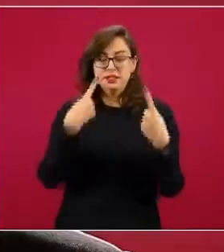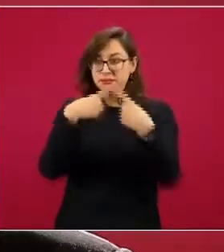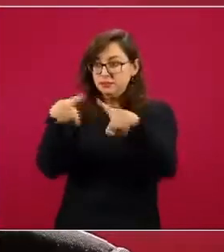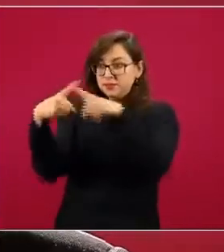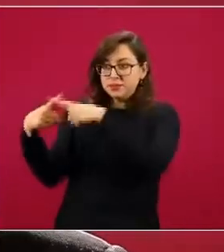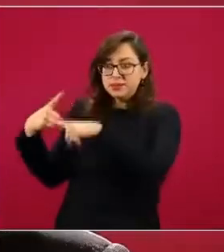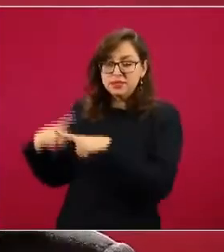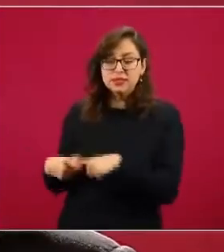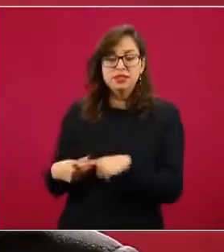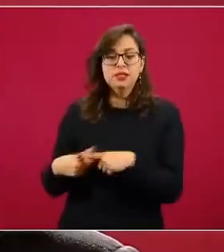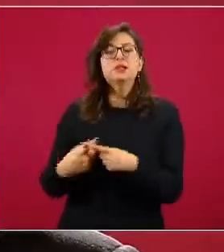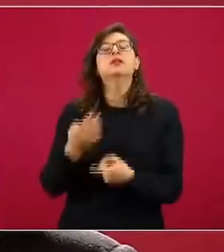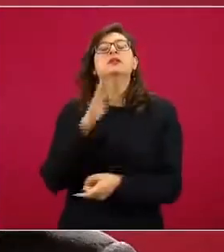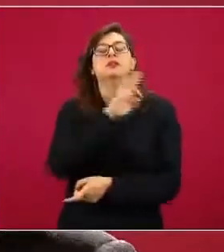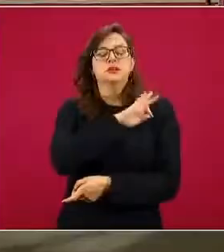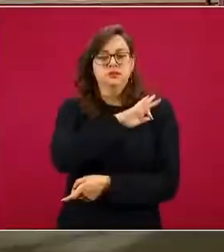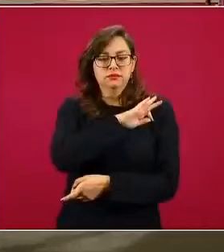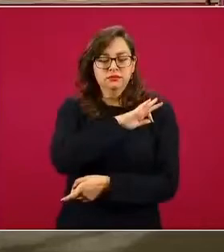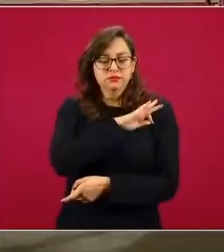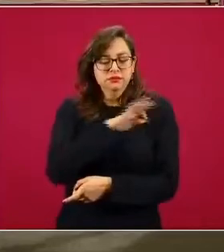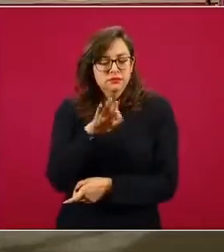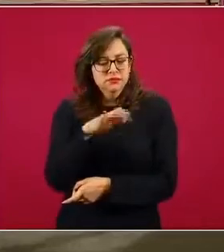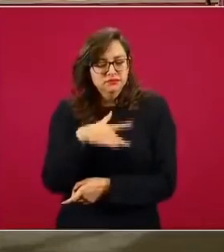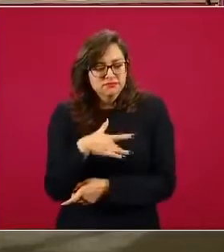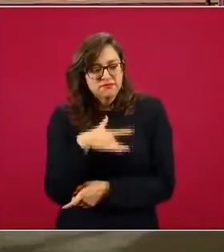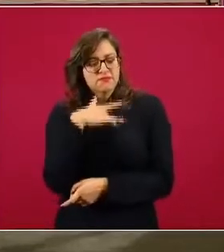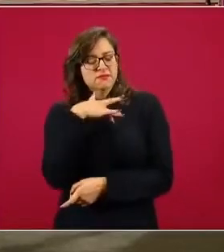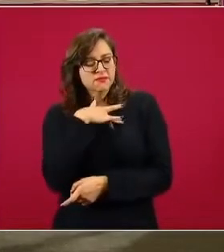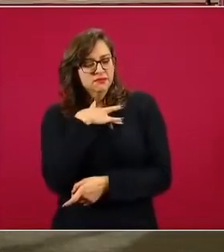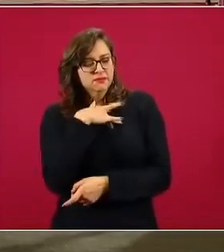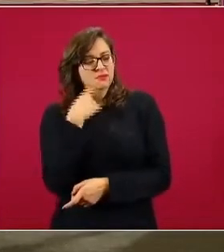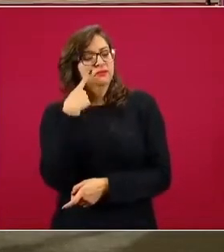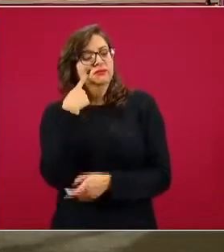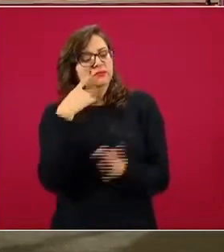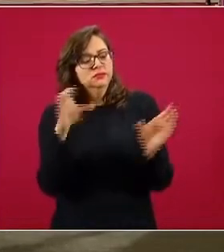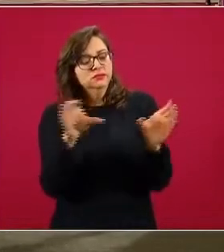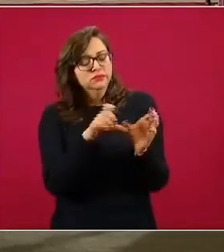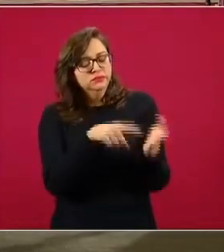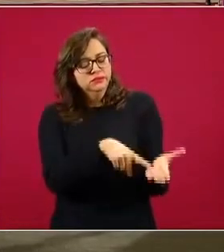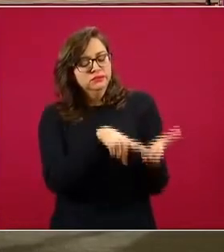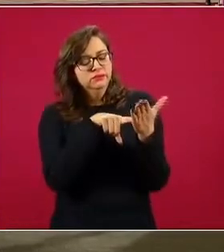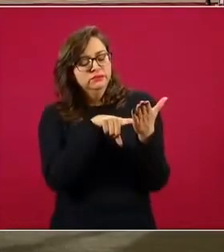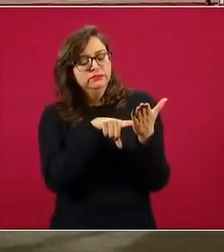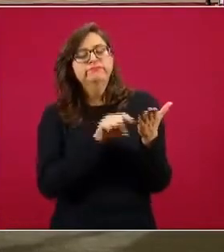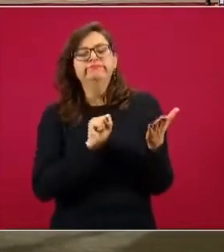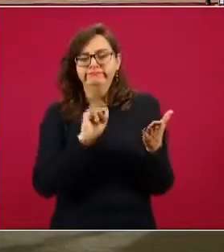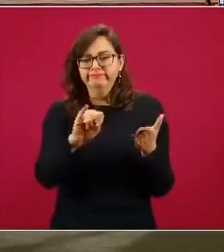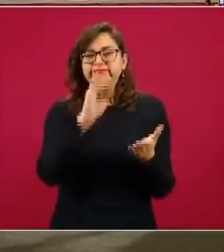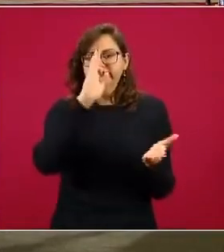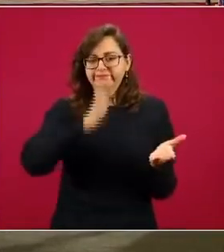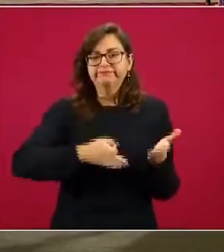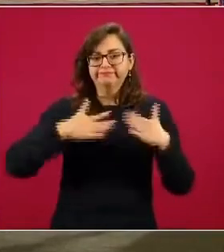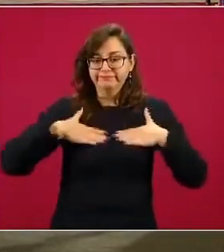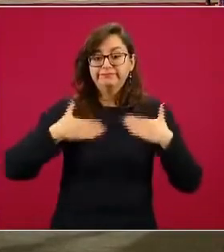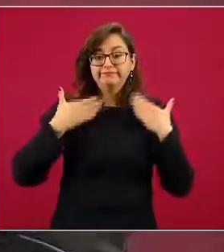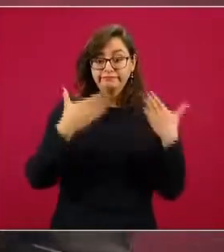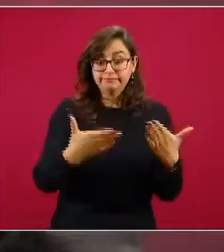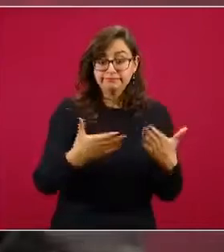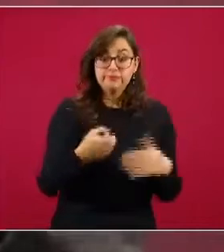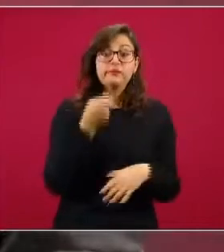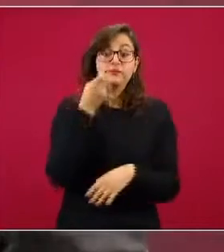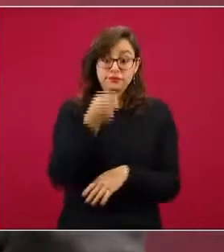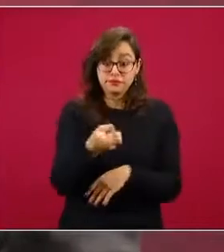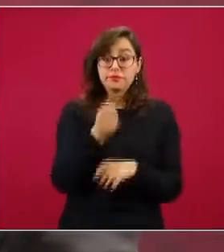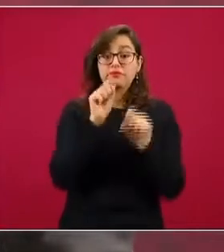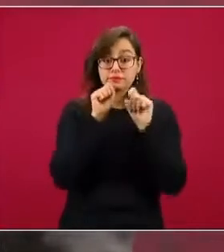Emergencias, puedan confiar en esas certificaciones que hagan las agencias de alto desempeño. Entonces, ese es